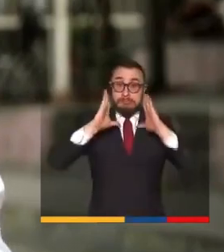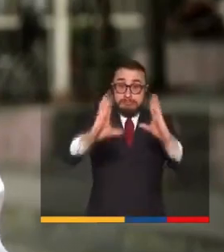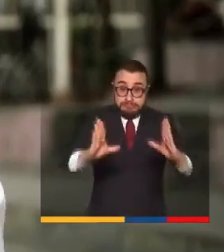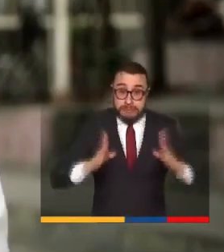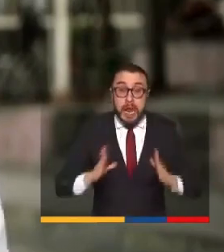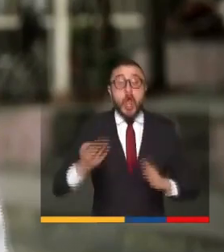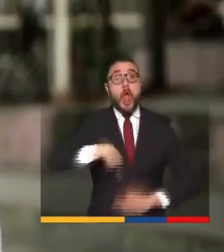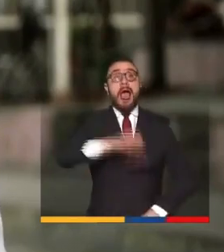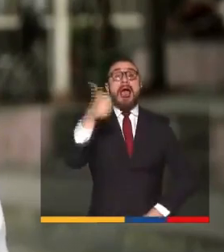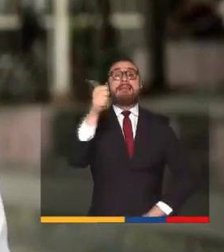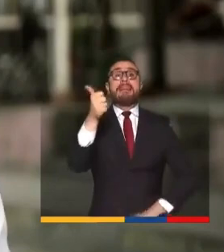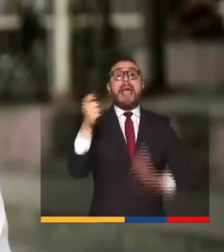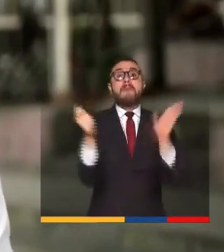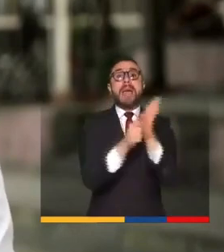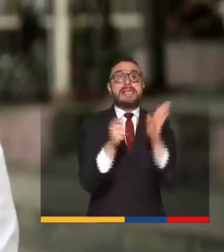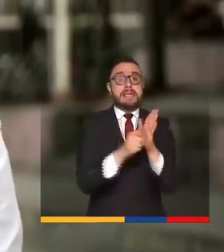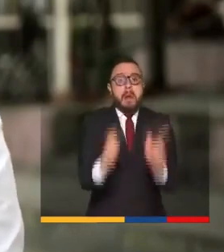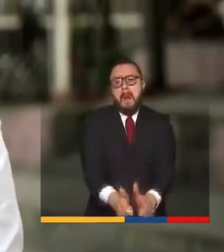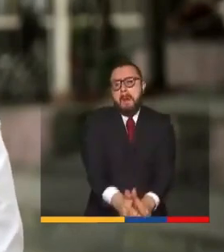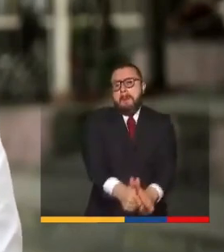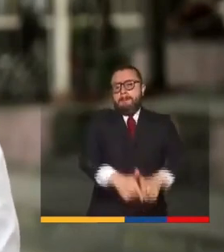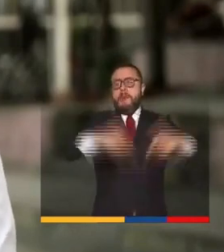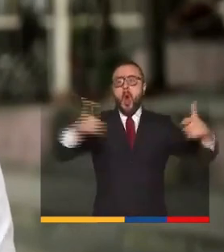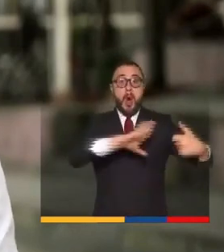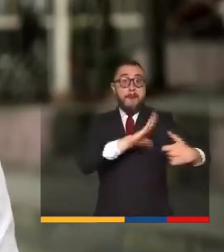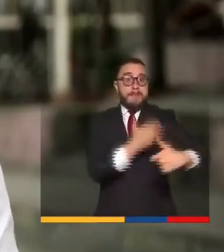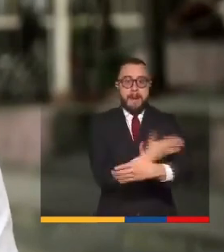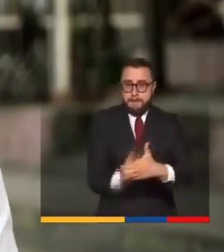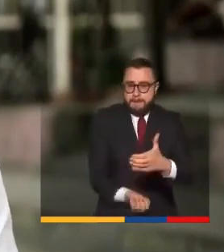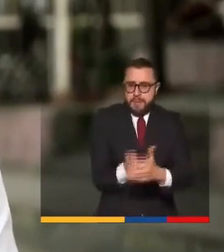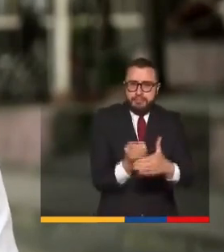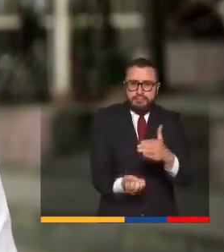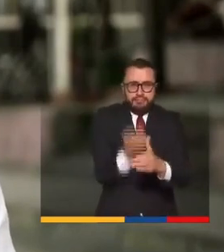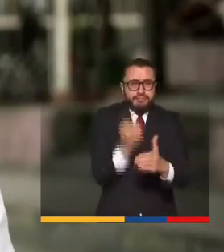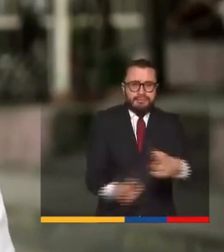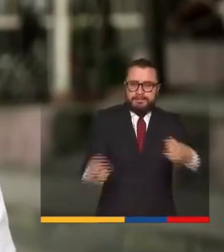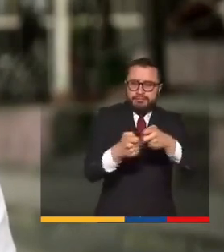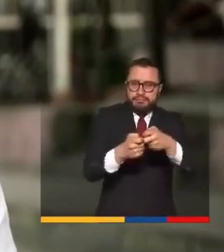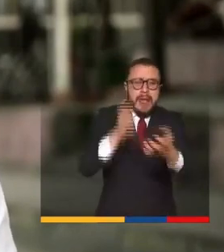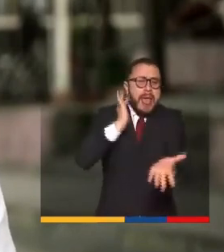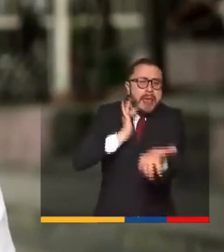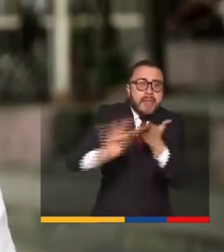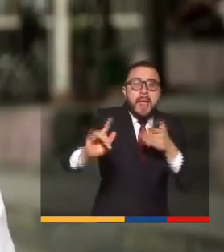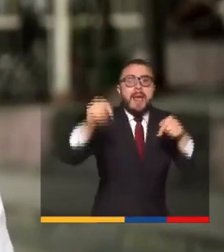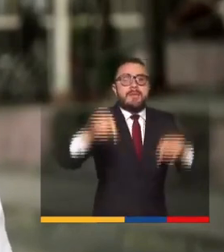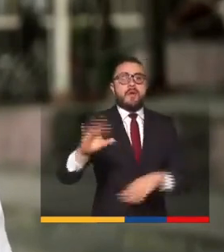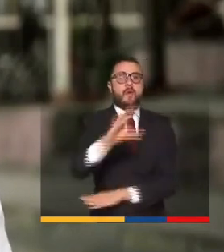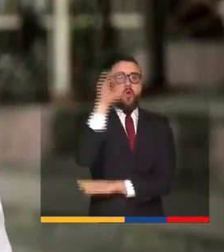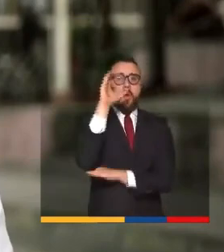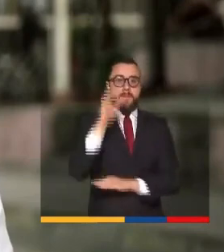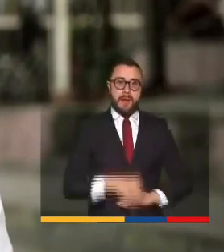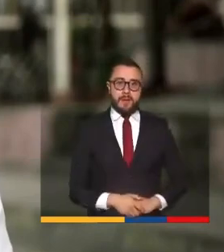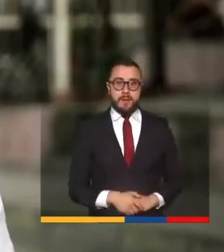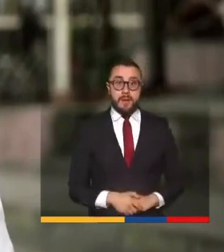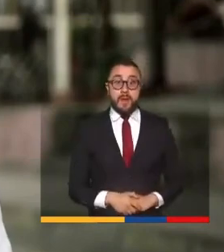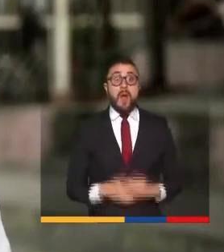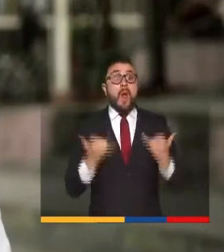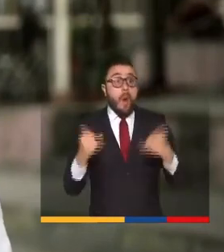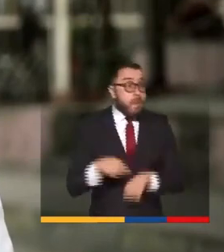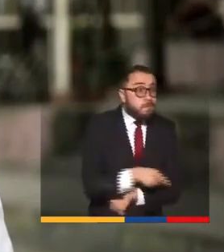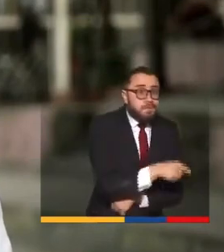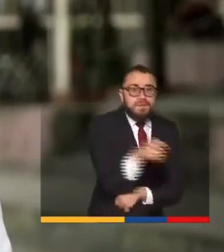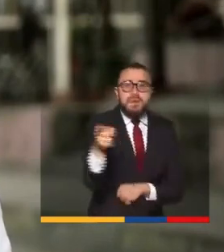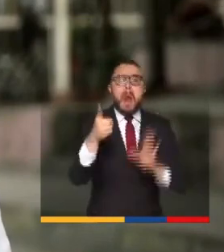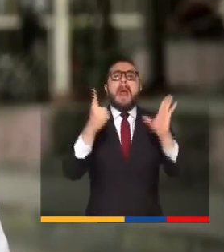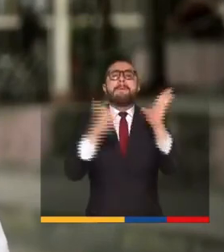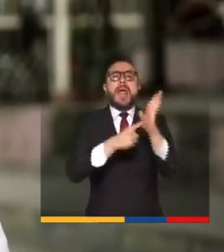por 10, la capacidad de energía renovable de Colombia. Tenemos hoy 1000